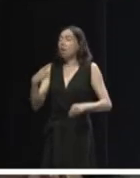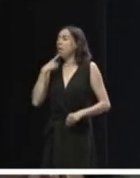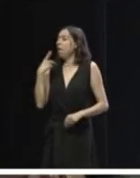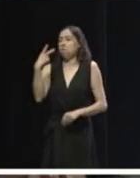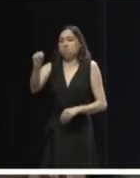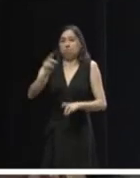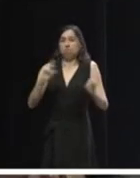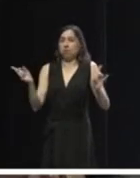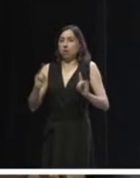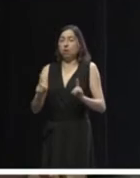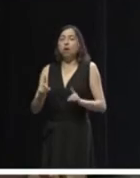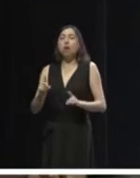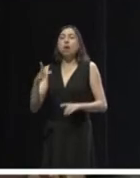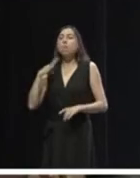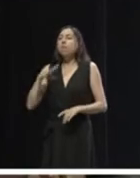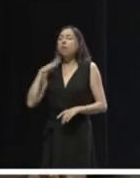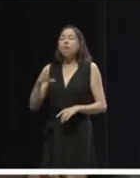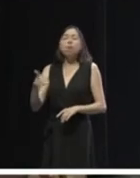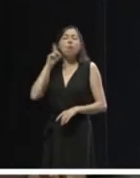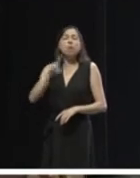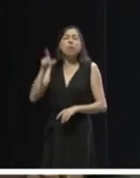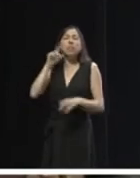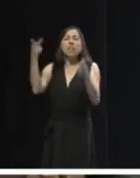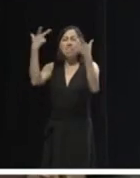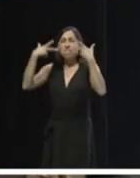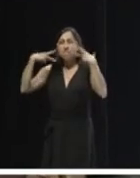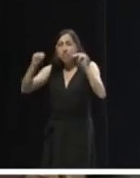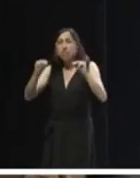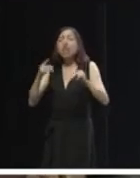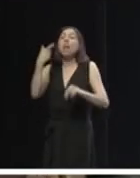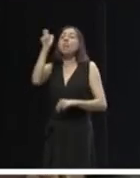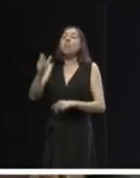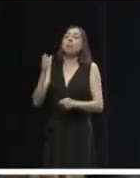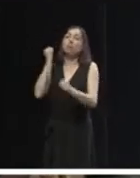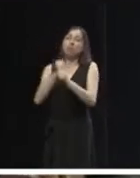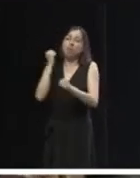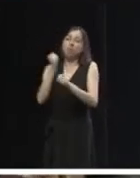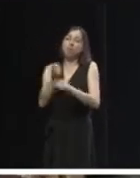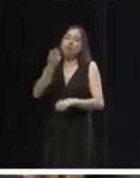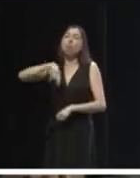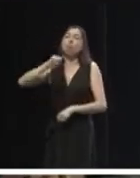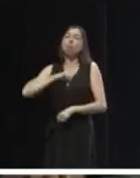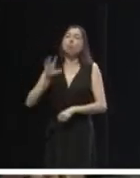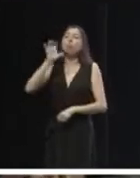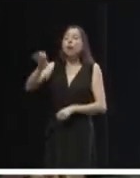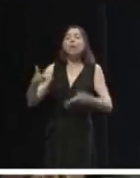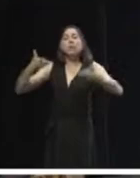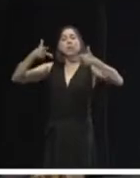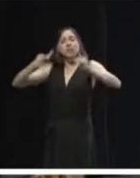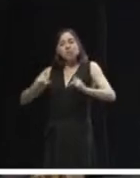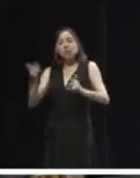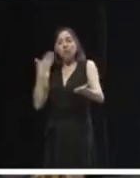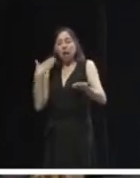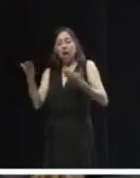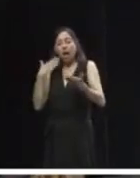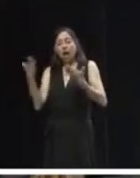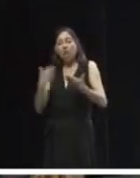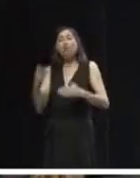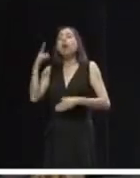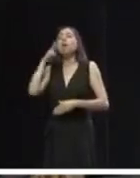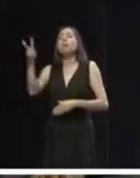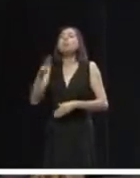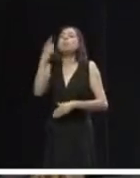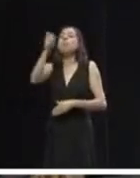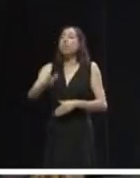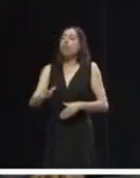que deje de mentir sobre los datos de empleo en nuestro país. Que se sienta a debatir sobre esta realidad y reconozca lo que hay. Pero